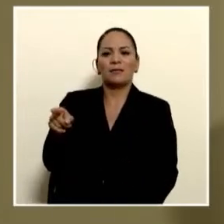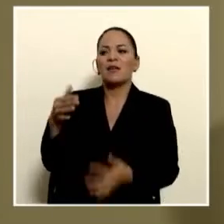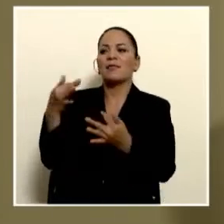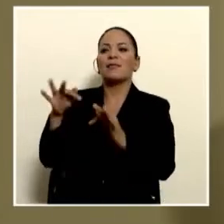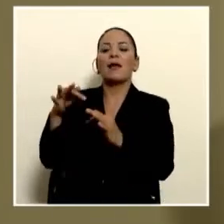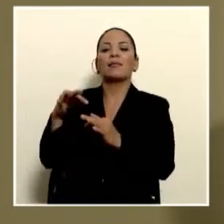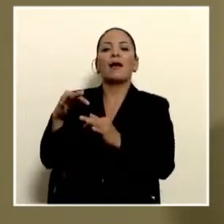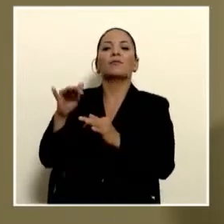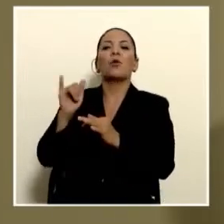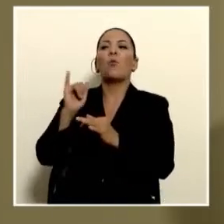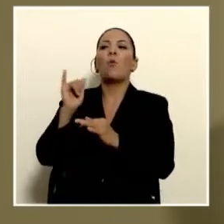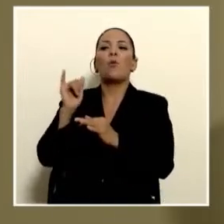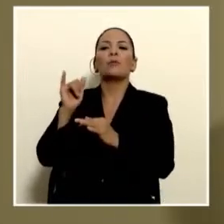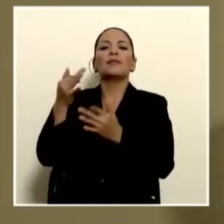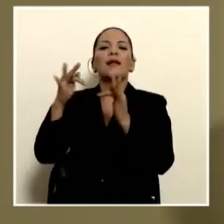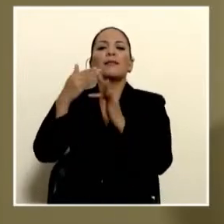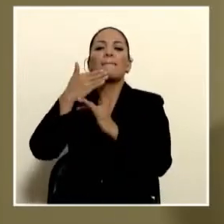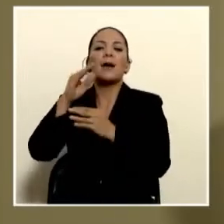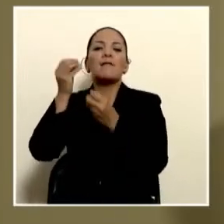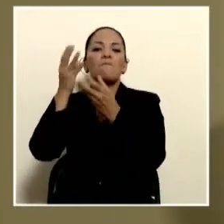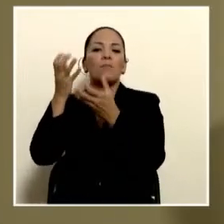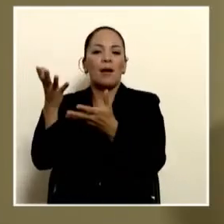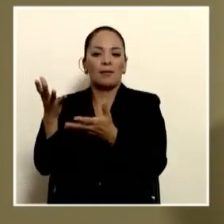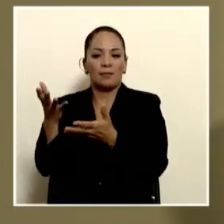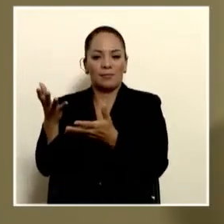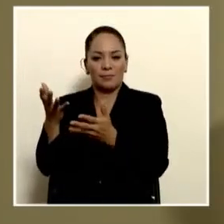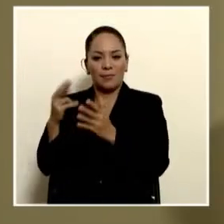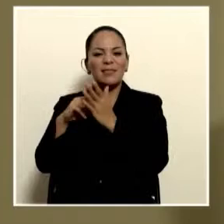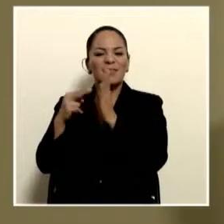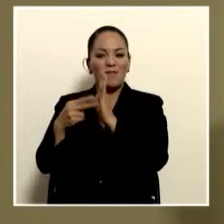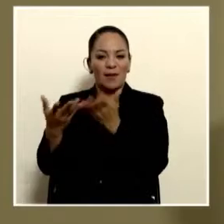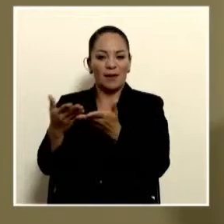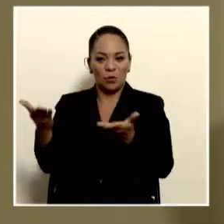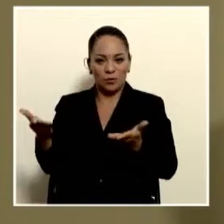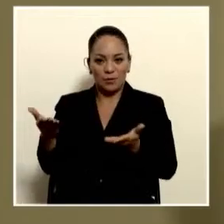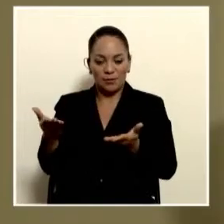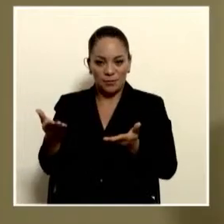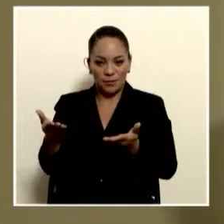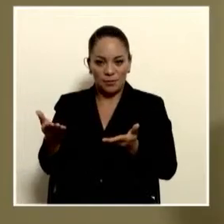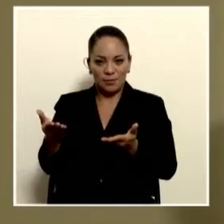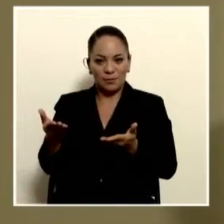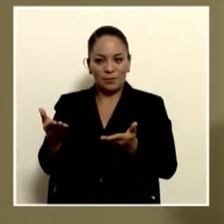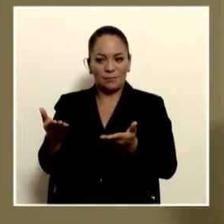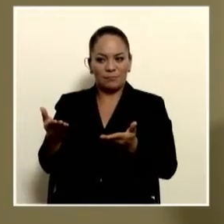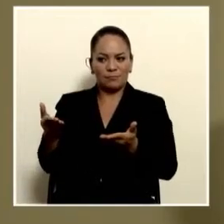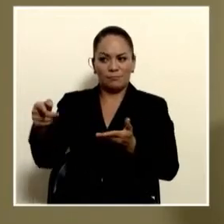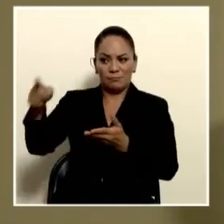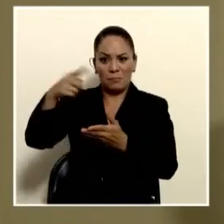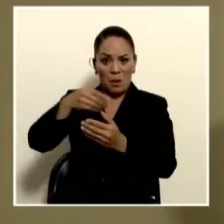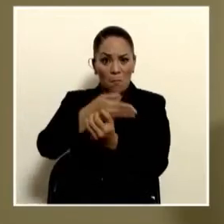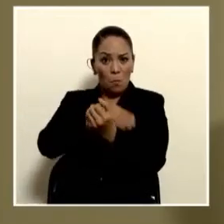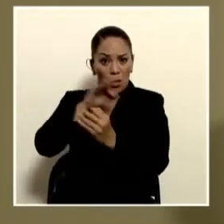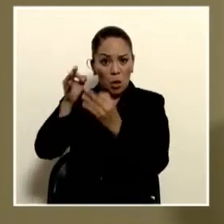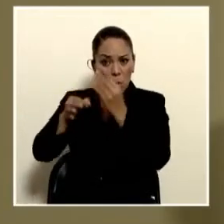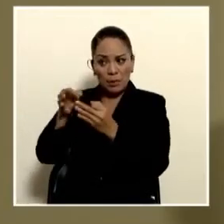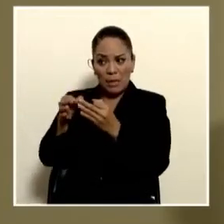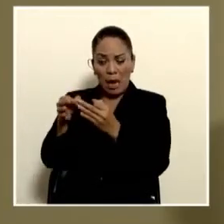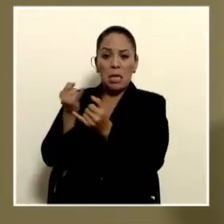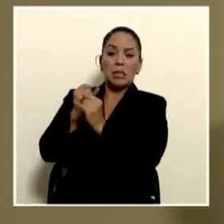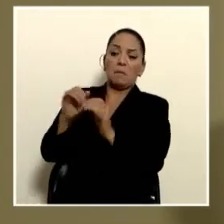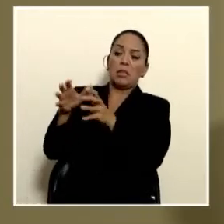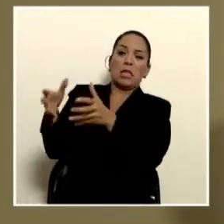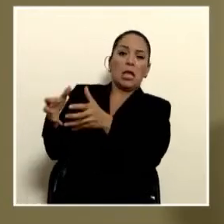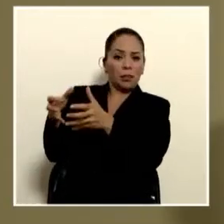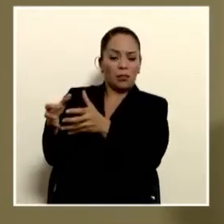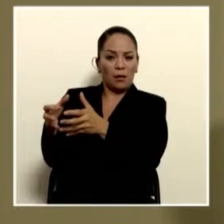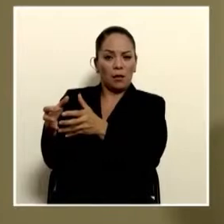y malinformar al pueblo de Costa Rica sobre qué significa eso. ¿Acaso que son la República Independiente del Poder Judicial que tiene sus propios